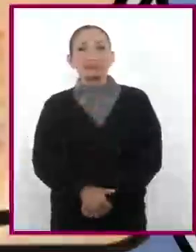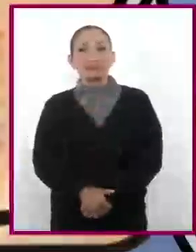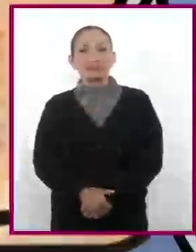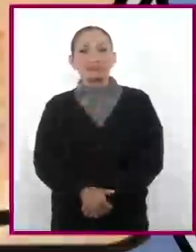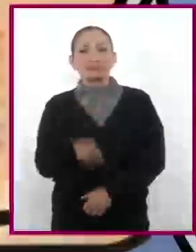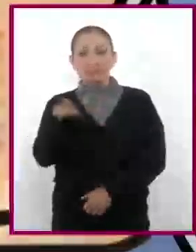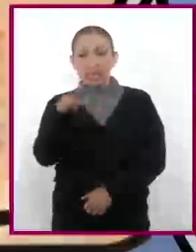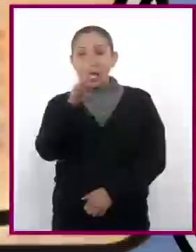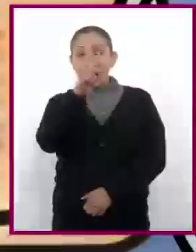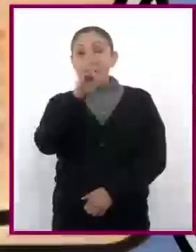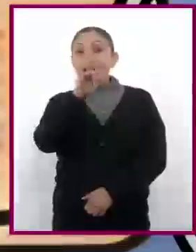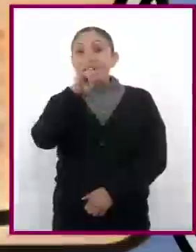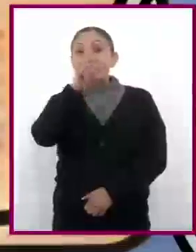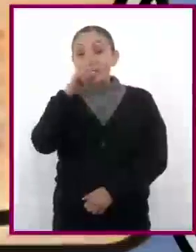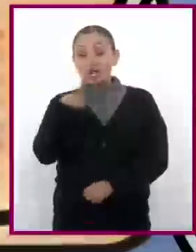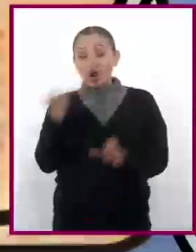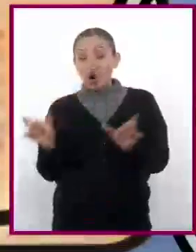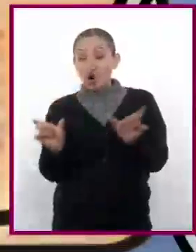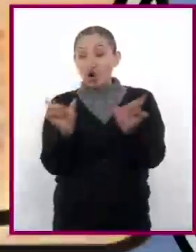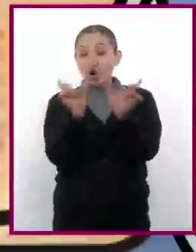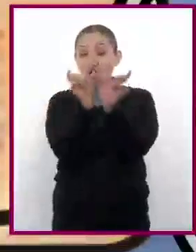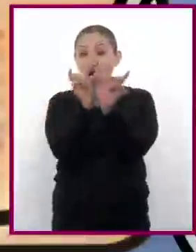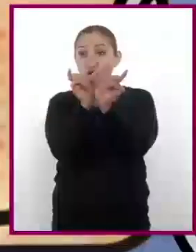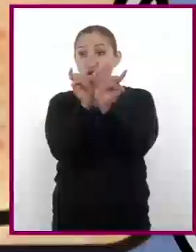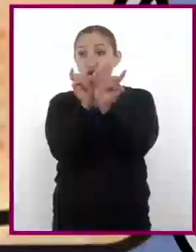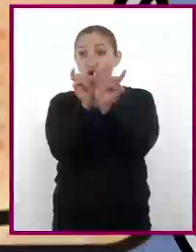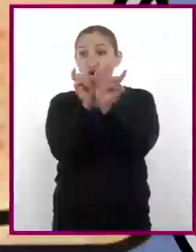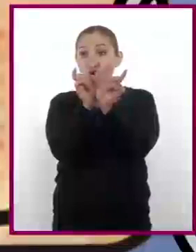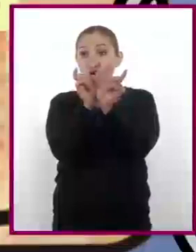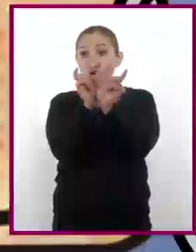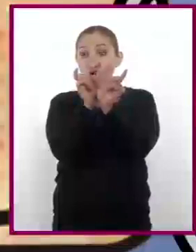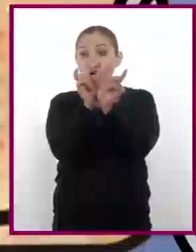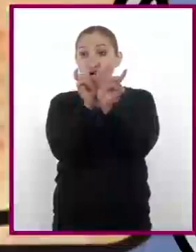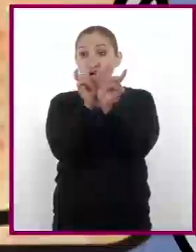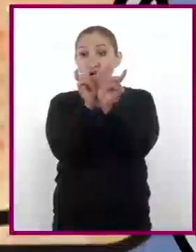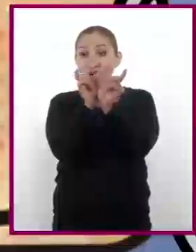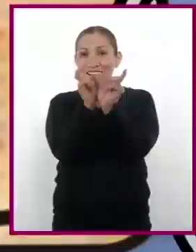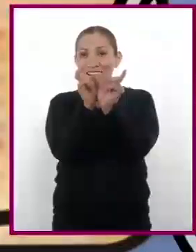Es nuestra raíz. Si le agrego estas dos,